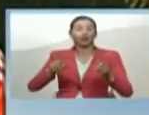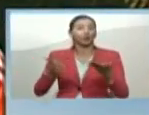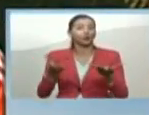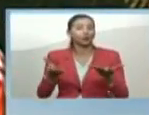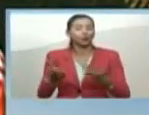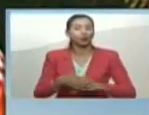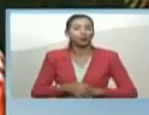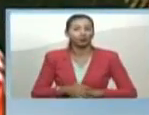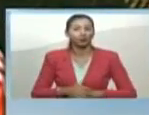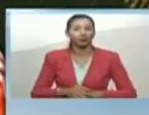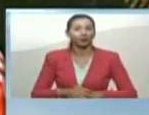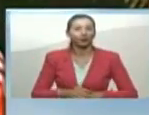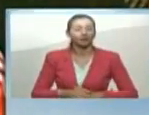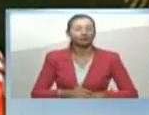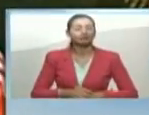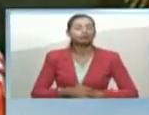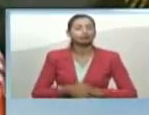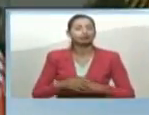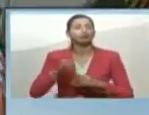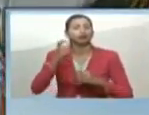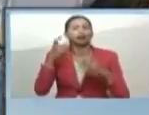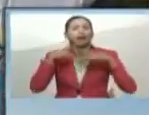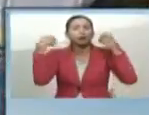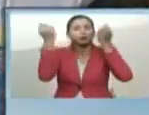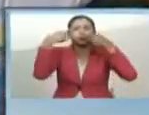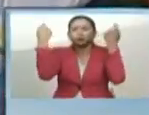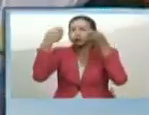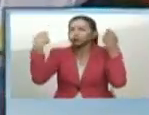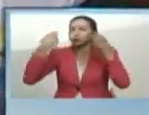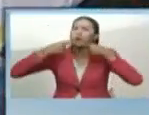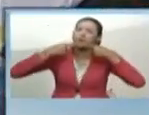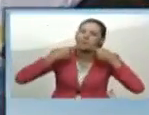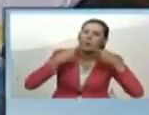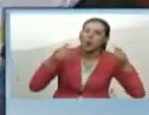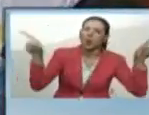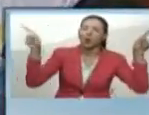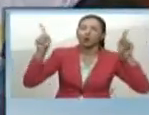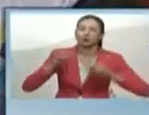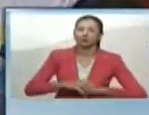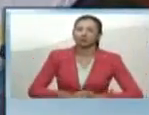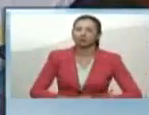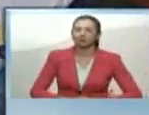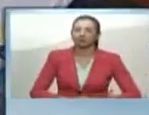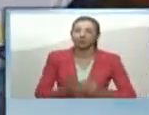debemos hacer una gran campaña de